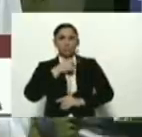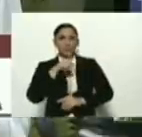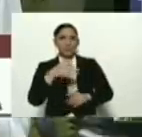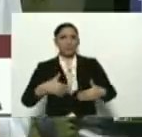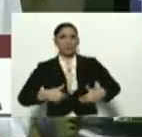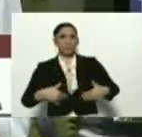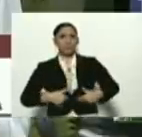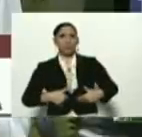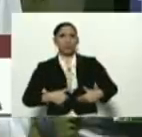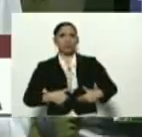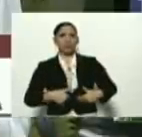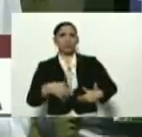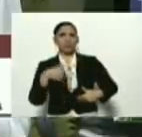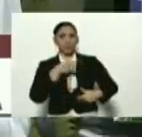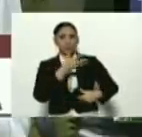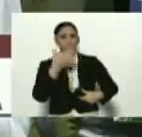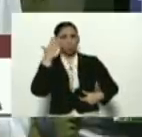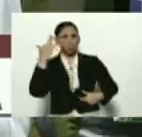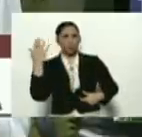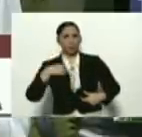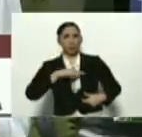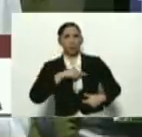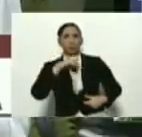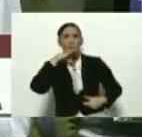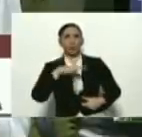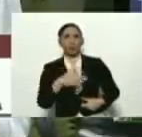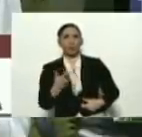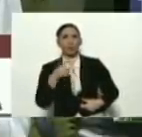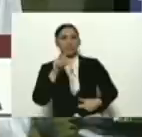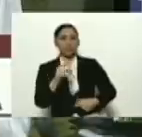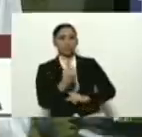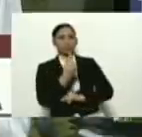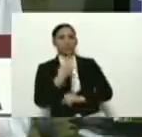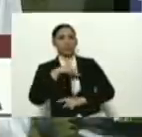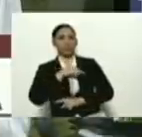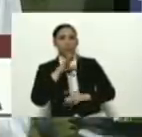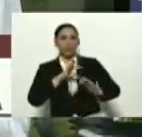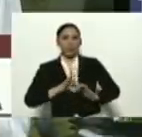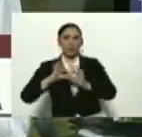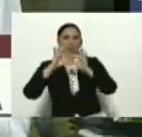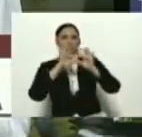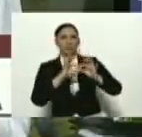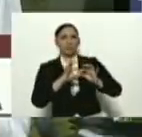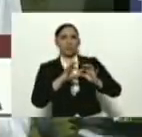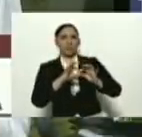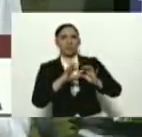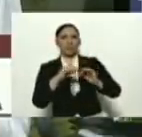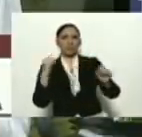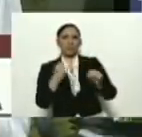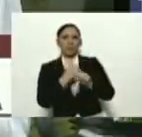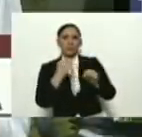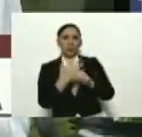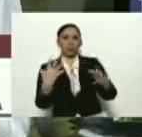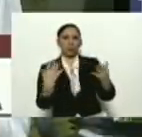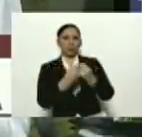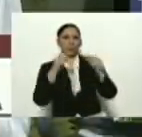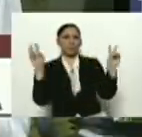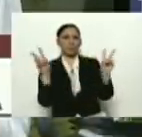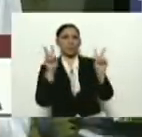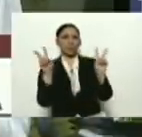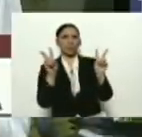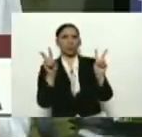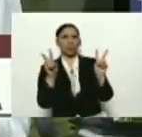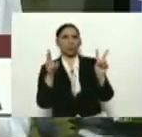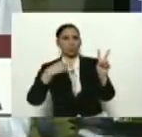sueño de nuestros predecesores y seguirá siendo una prioridad de nuestra alianza. Trabajando juntos, la victoria